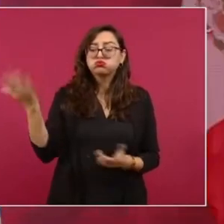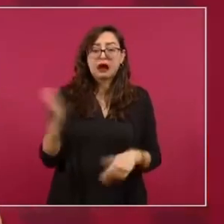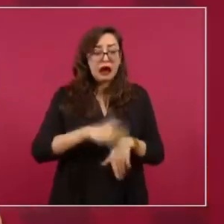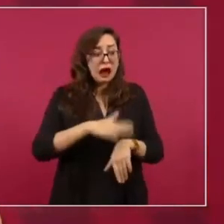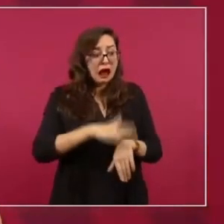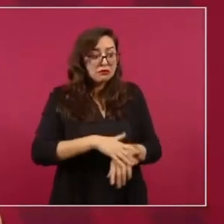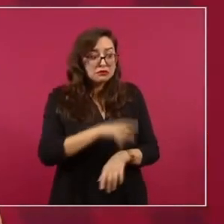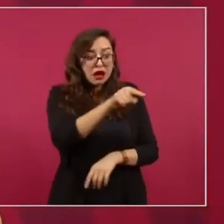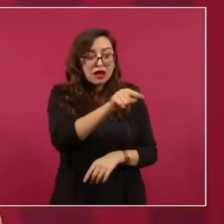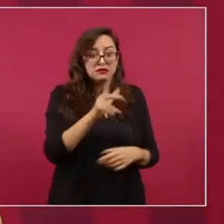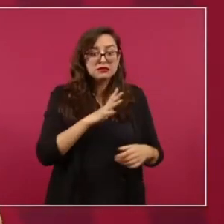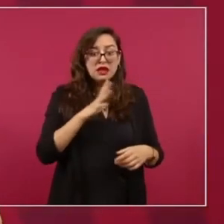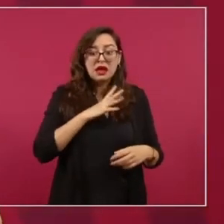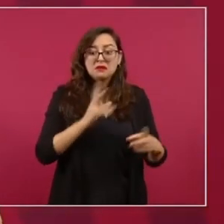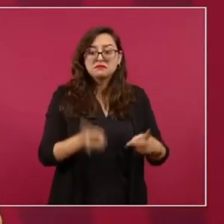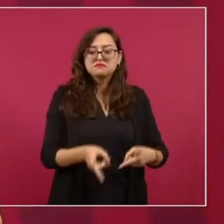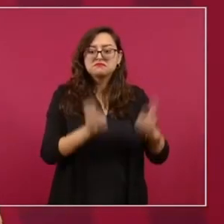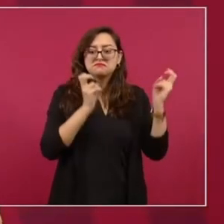y